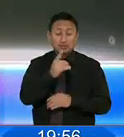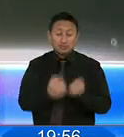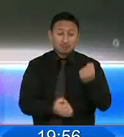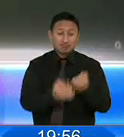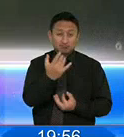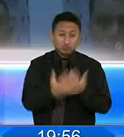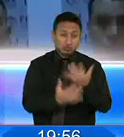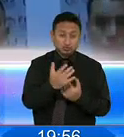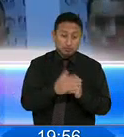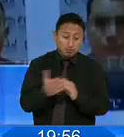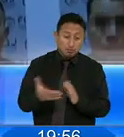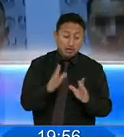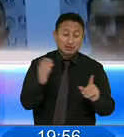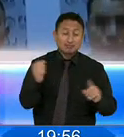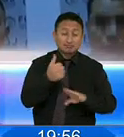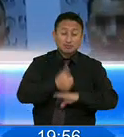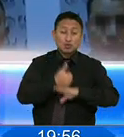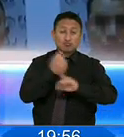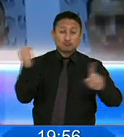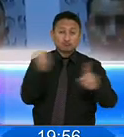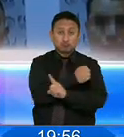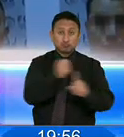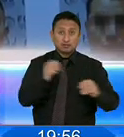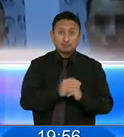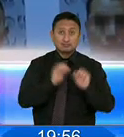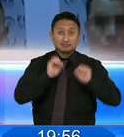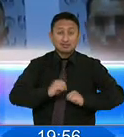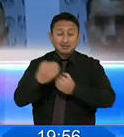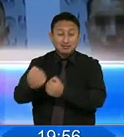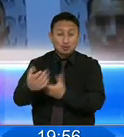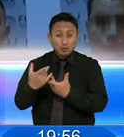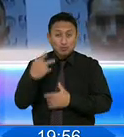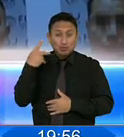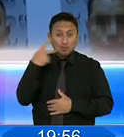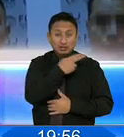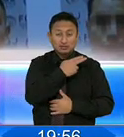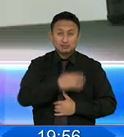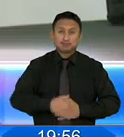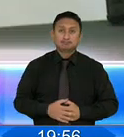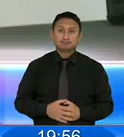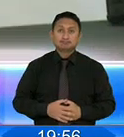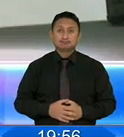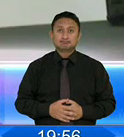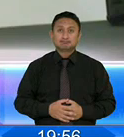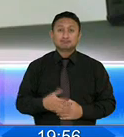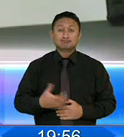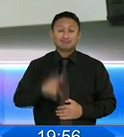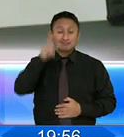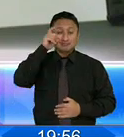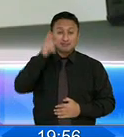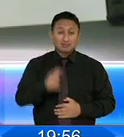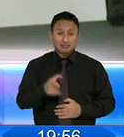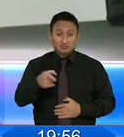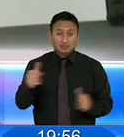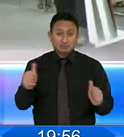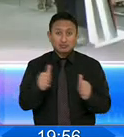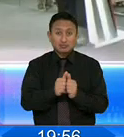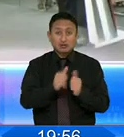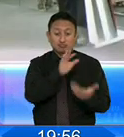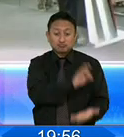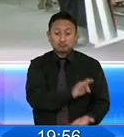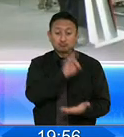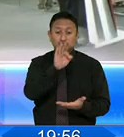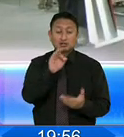calificado, abuso de autoridad y falsedad en informes dados a la autoridad. Los fiscales del caso, en conjunto con representantes